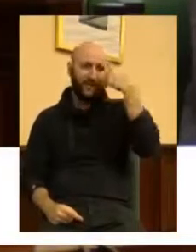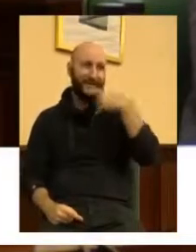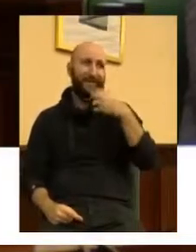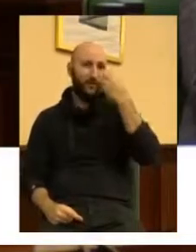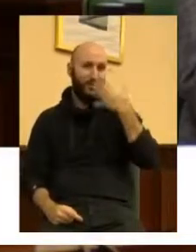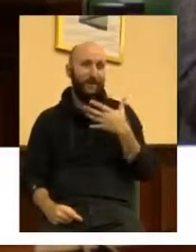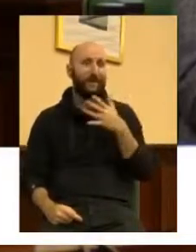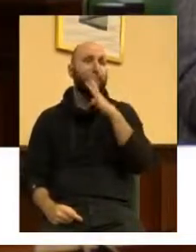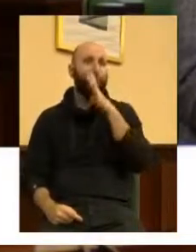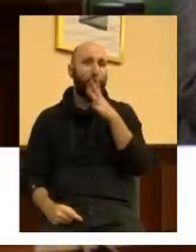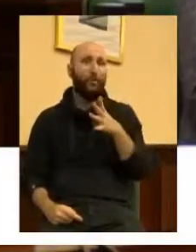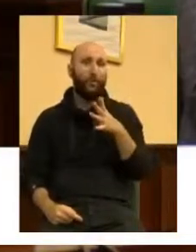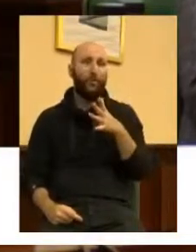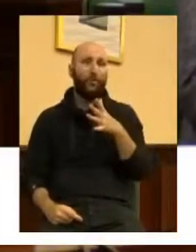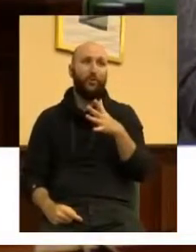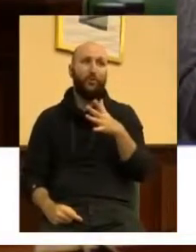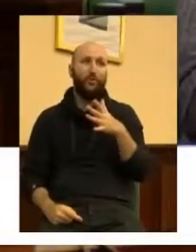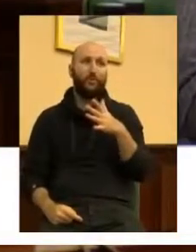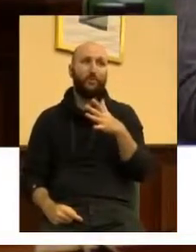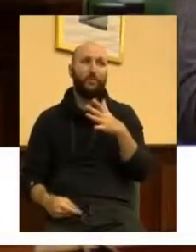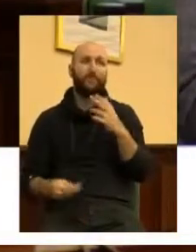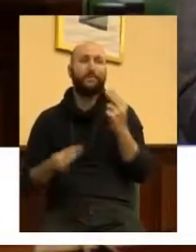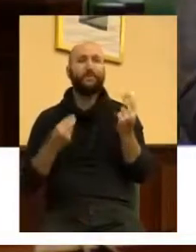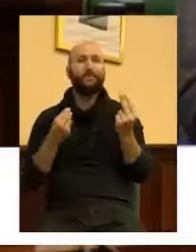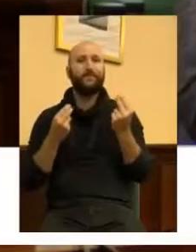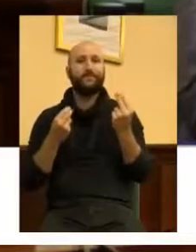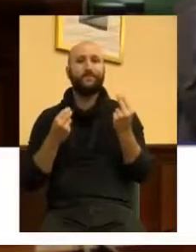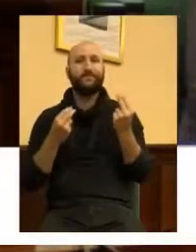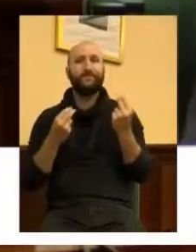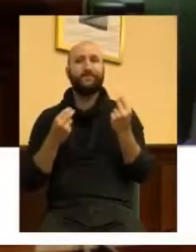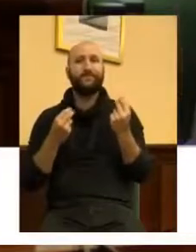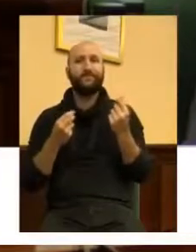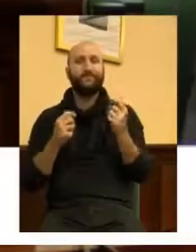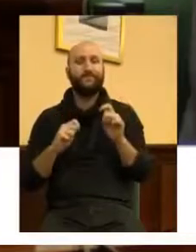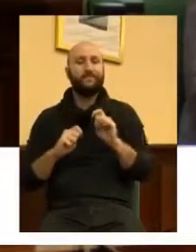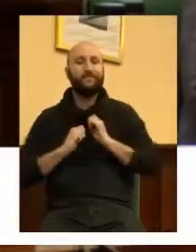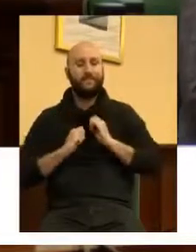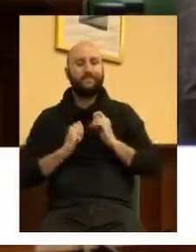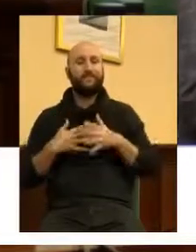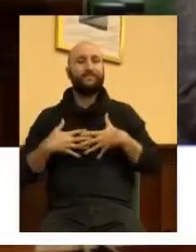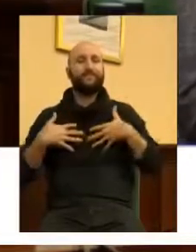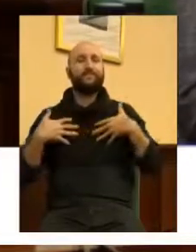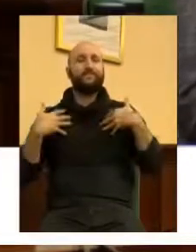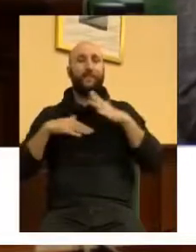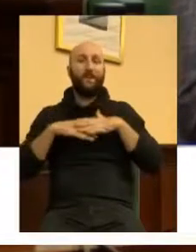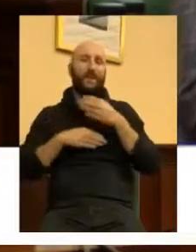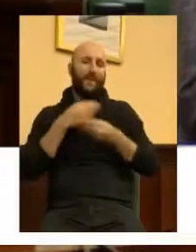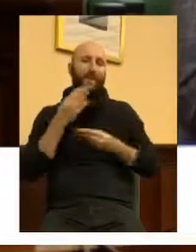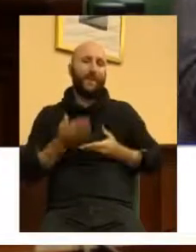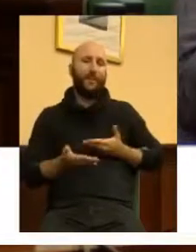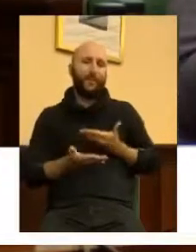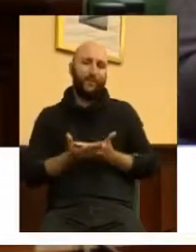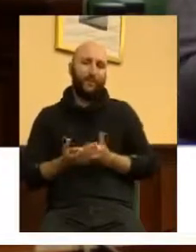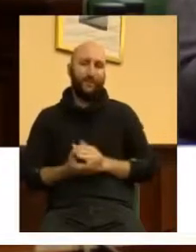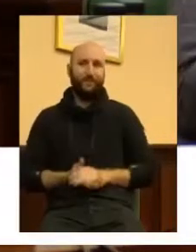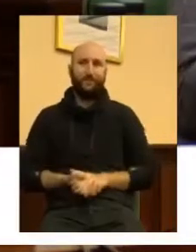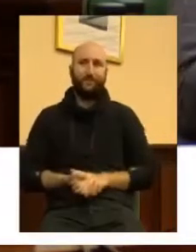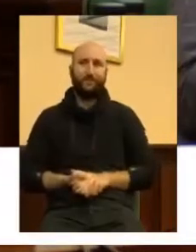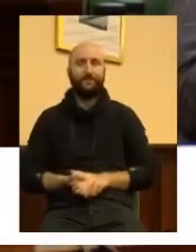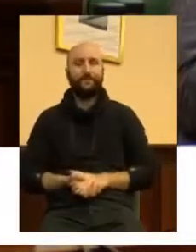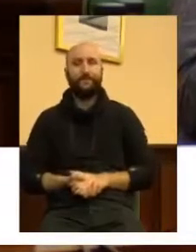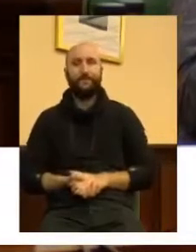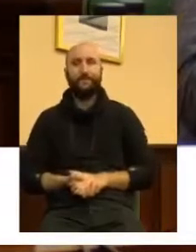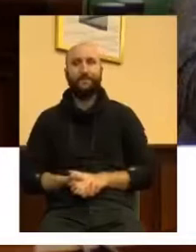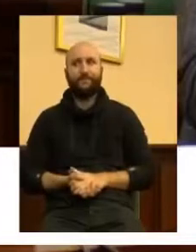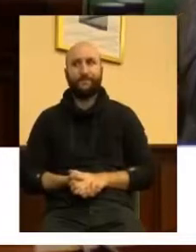porque es que nos ha resultado muy inspirador a la hora de hacerles esta propuesta. Miren, el